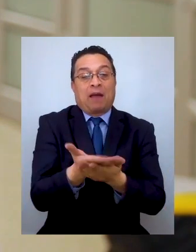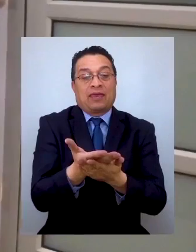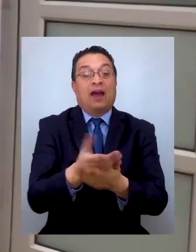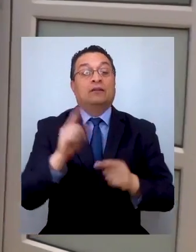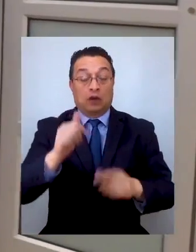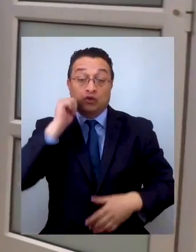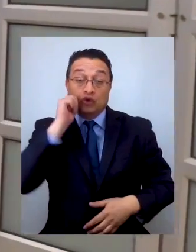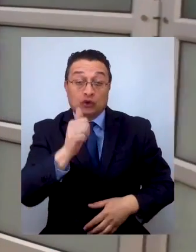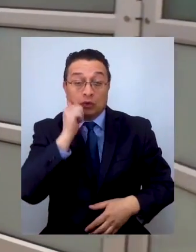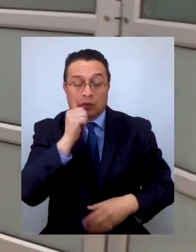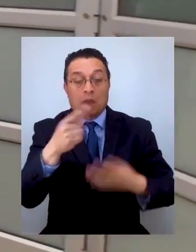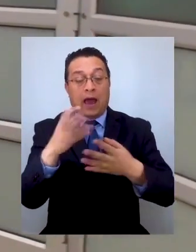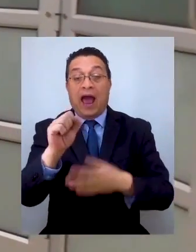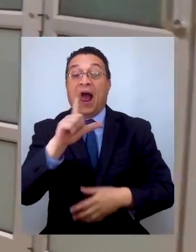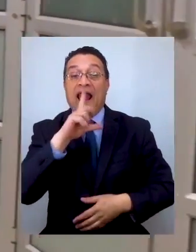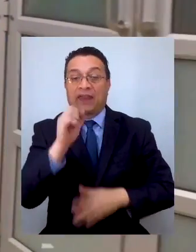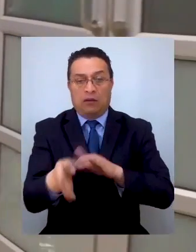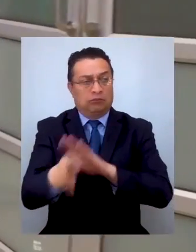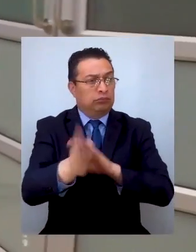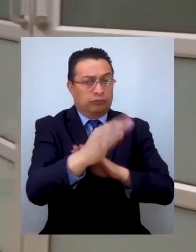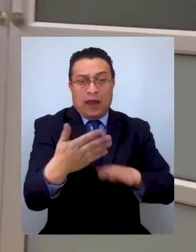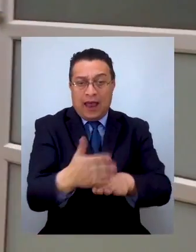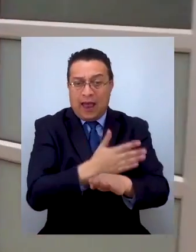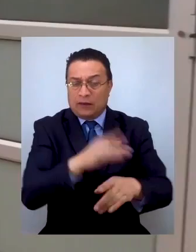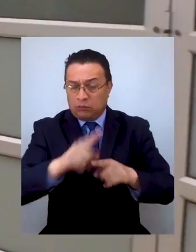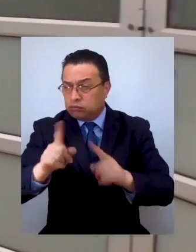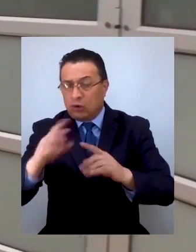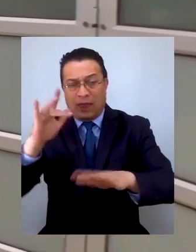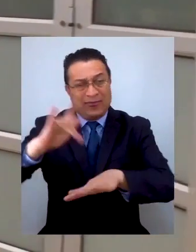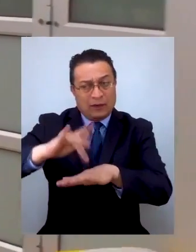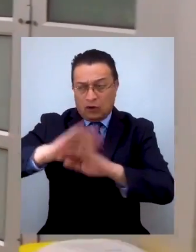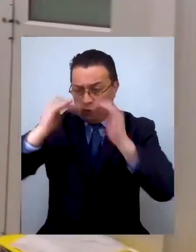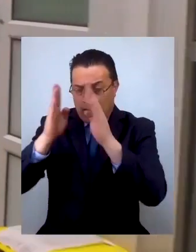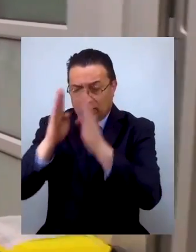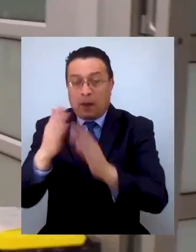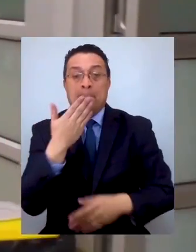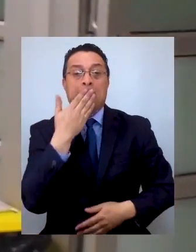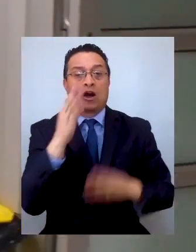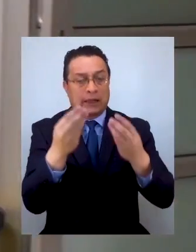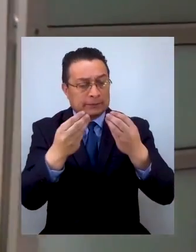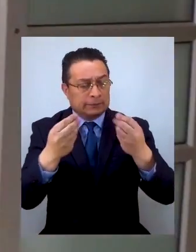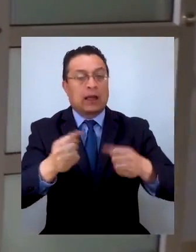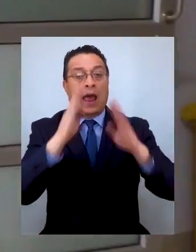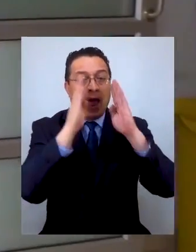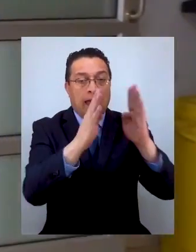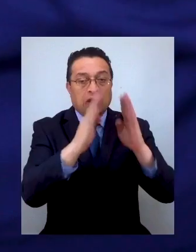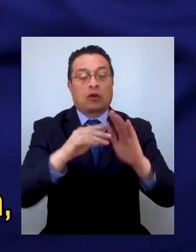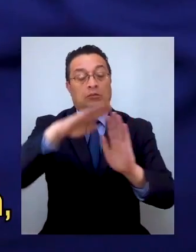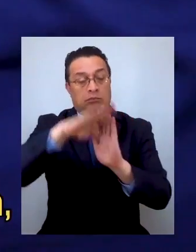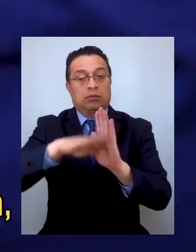demanda. Con visitas diarias, altas precoces y un abordaje multiestamental de casos complejos, se mejoró la eficiencia de nuestra